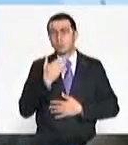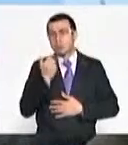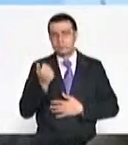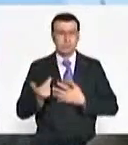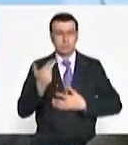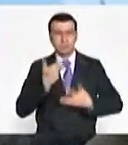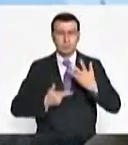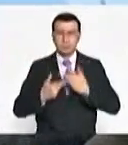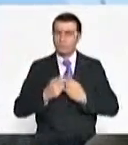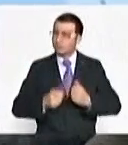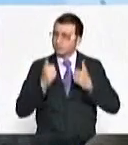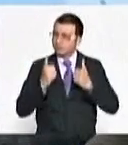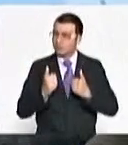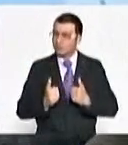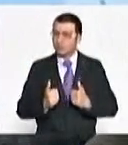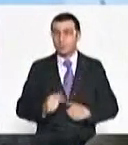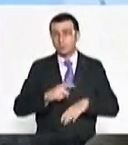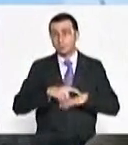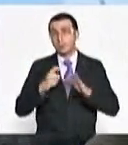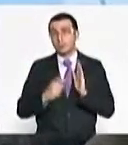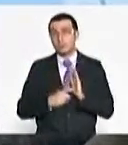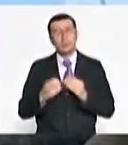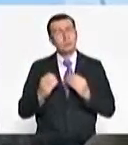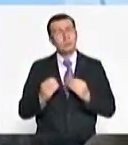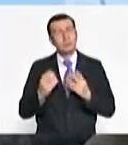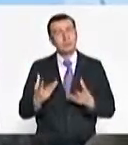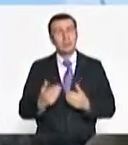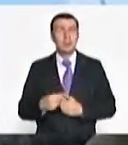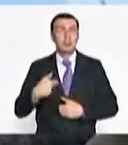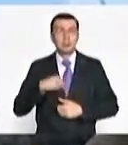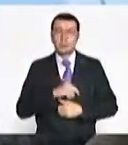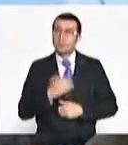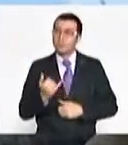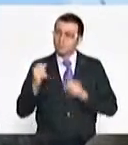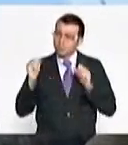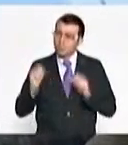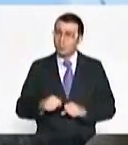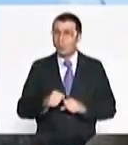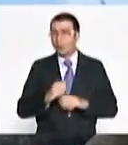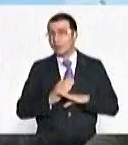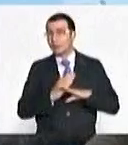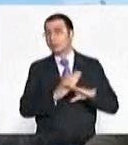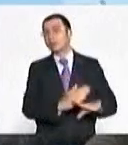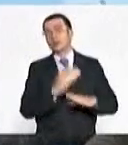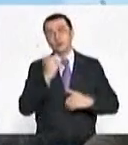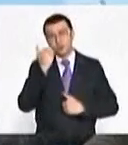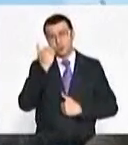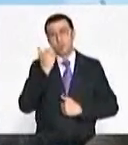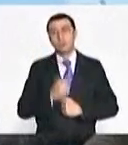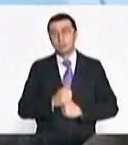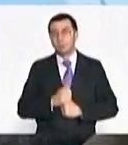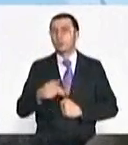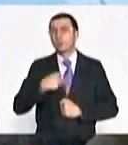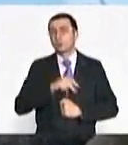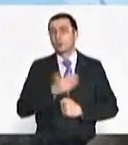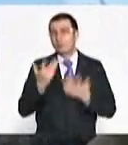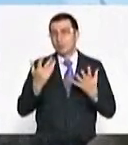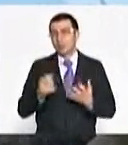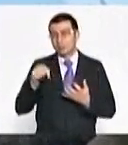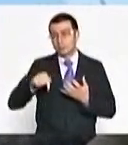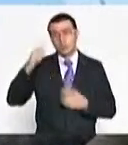muy humana, para que hagamos prevención. Eso es lo que queremos con Conexión